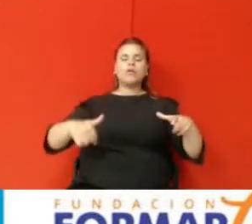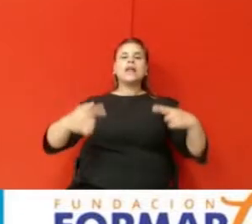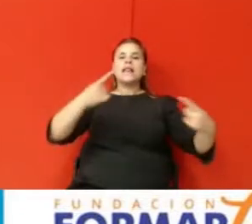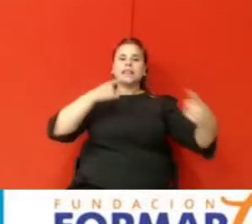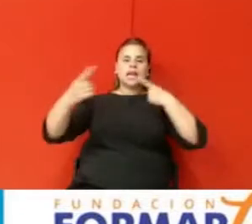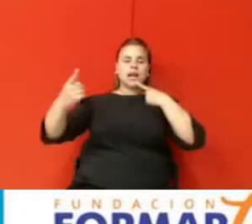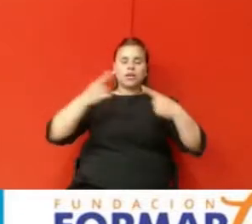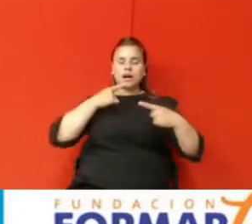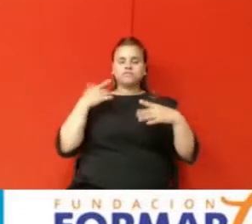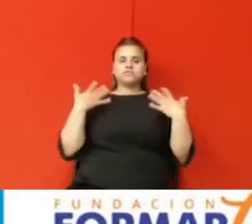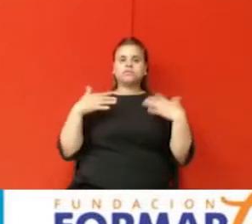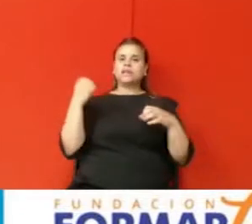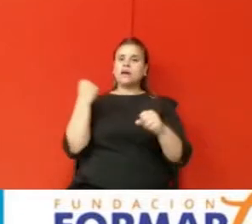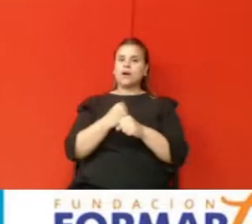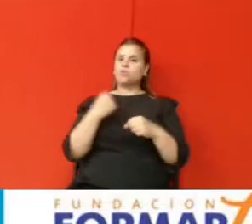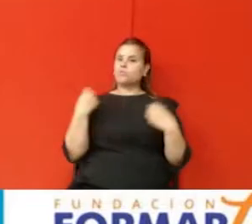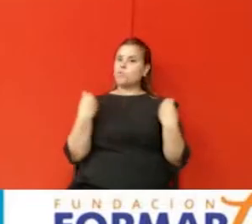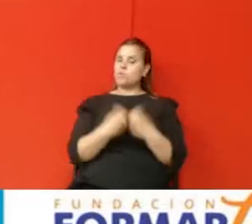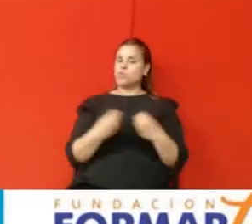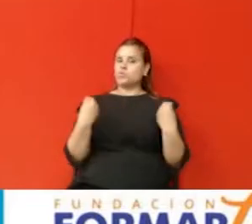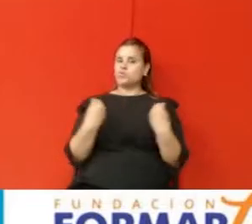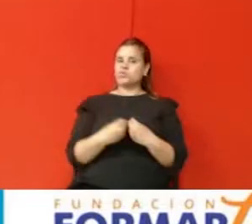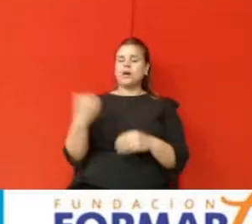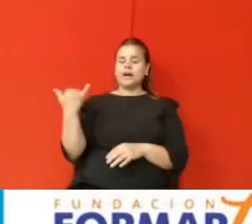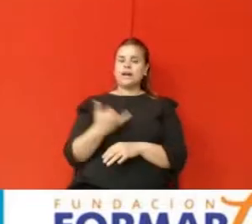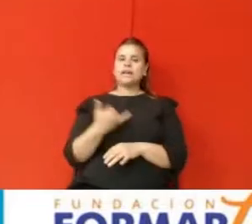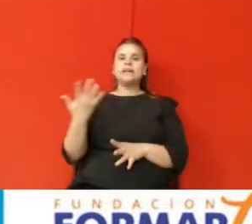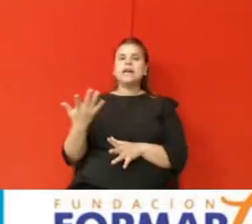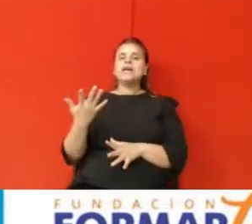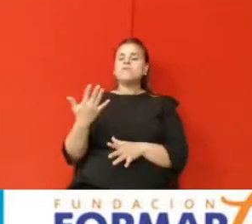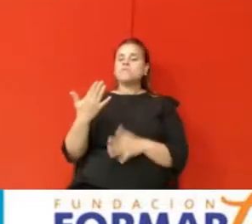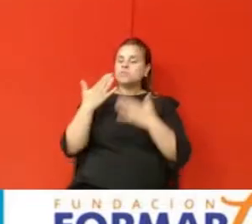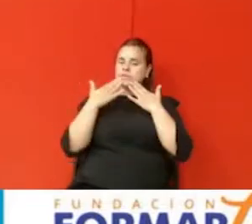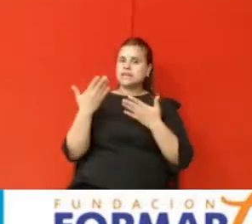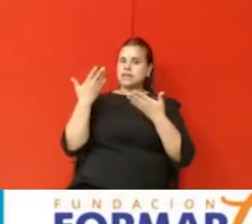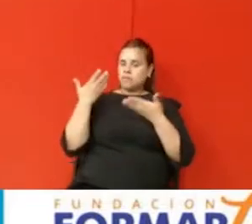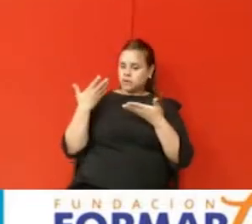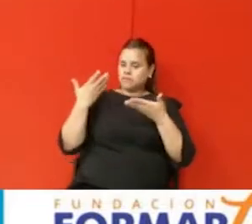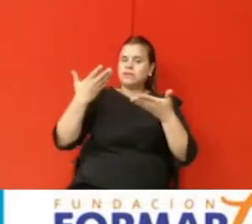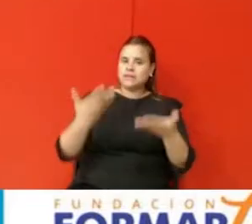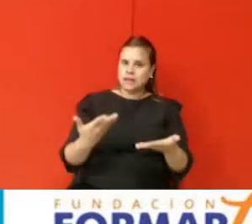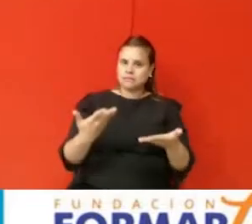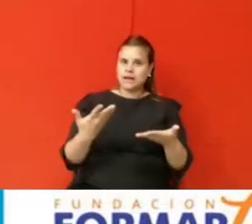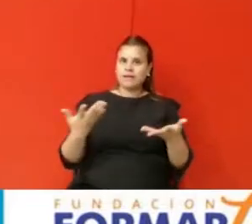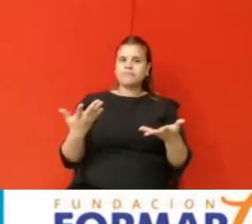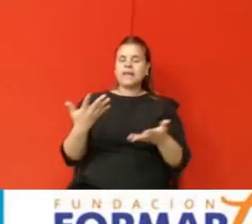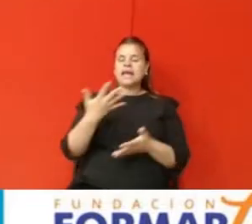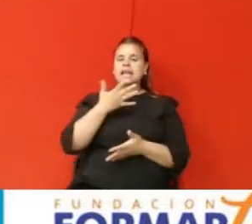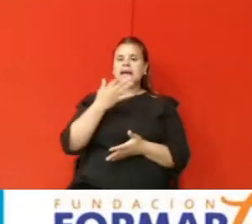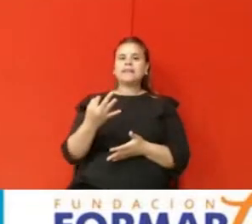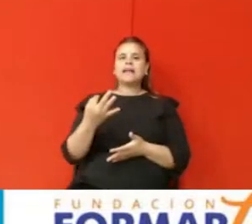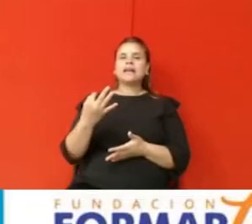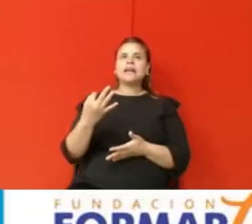Mucho por trabajar, mucho. Y bueno, agradezco la invitación. Estoy muy ligada al